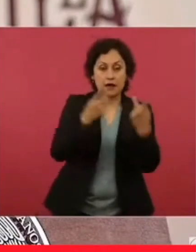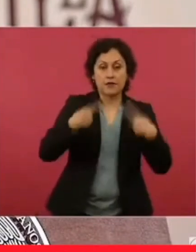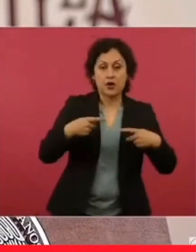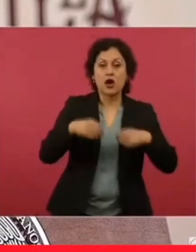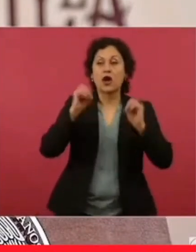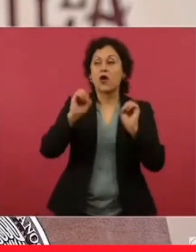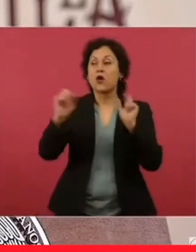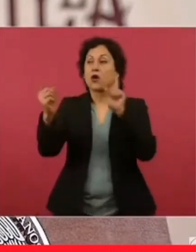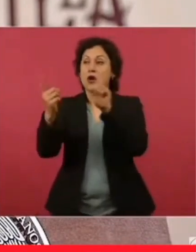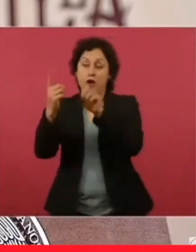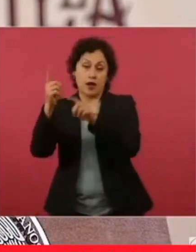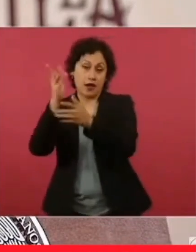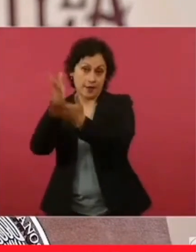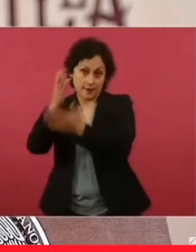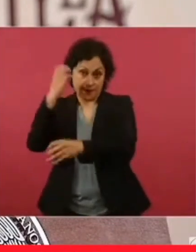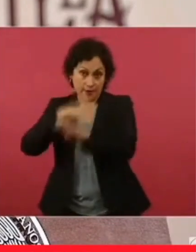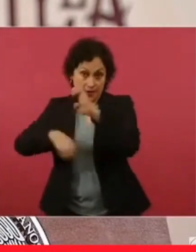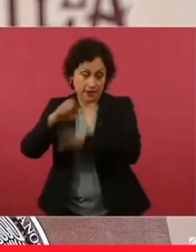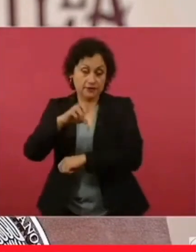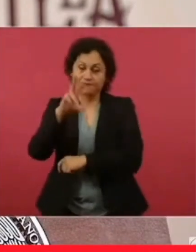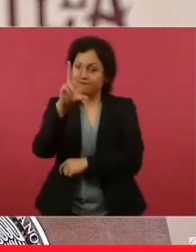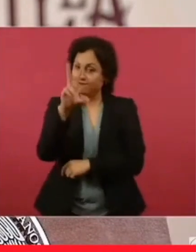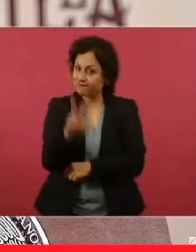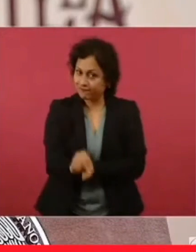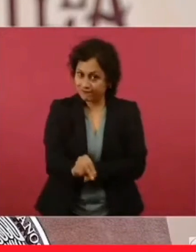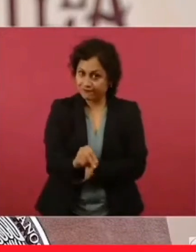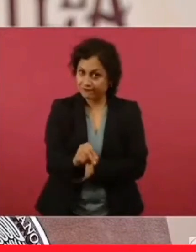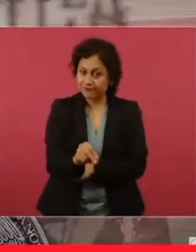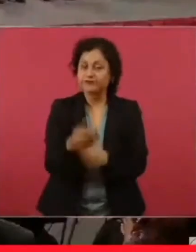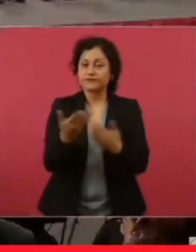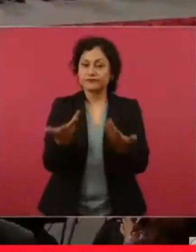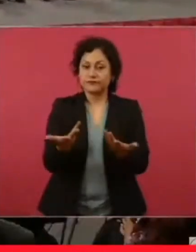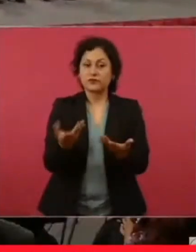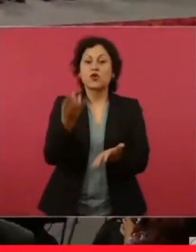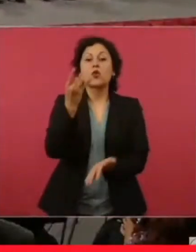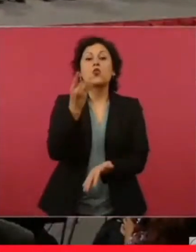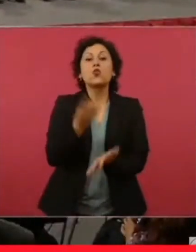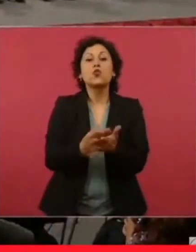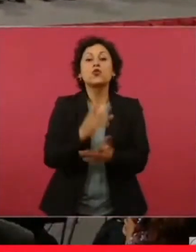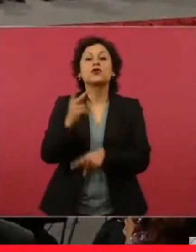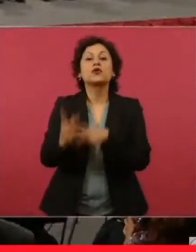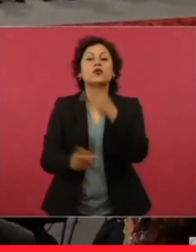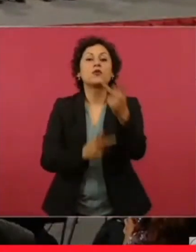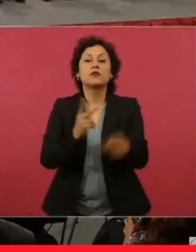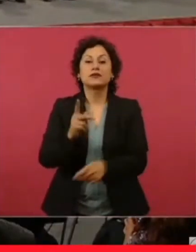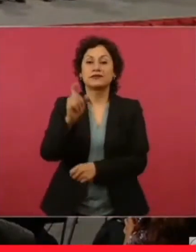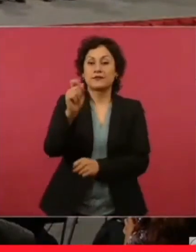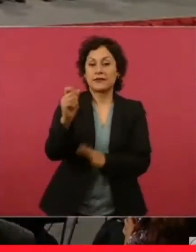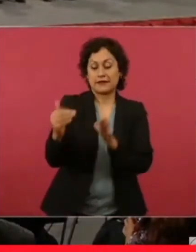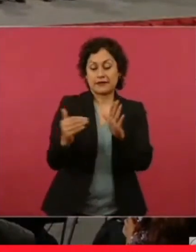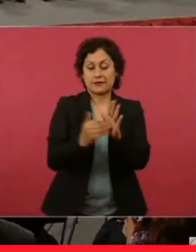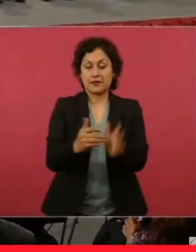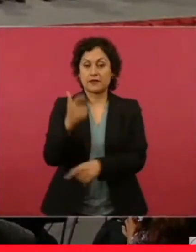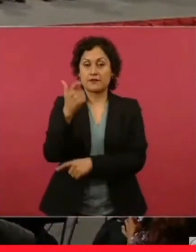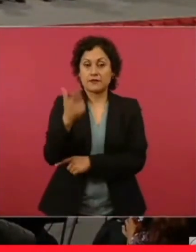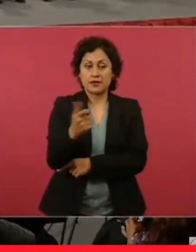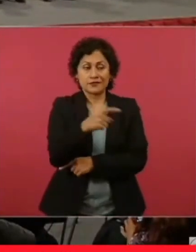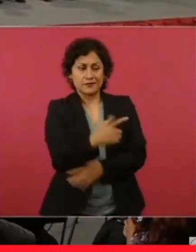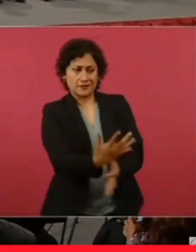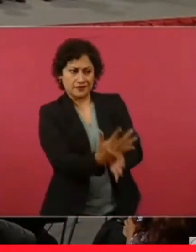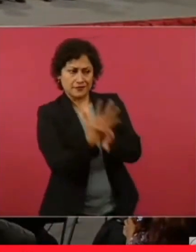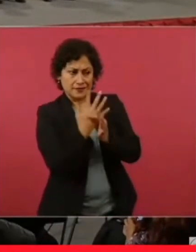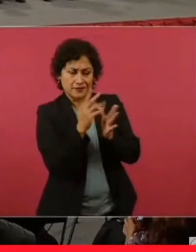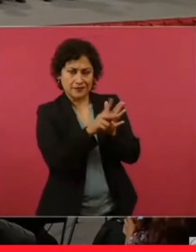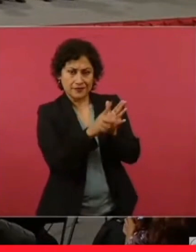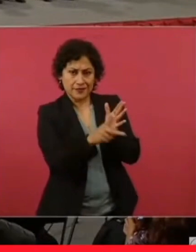ofrece el crédito solidario cuyo monto máximo es de veinte mil pesos y no de 50.000 como